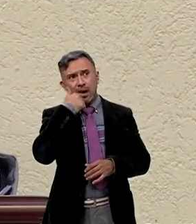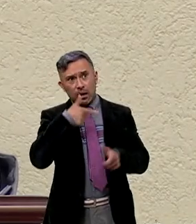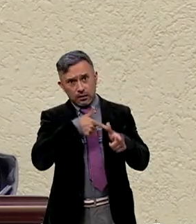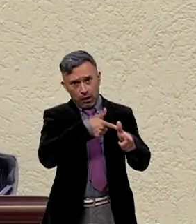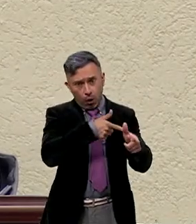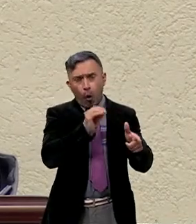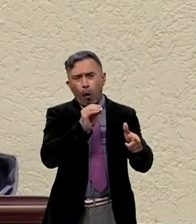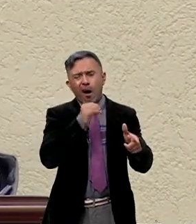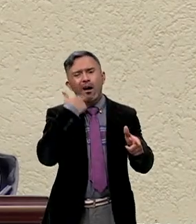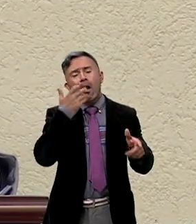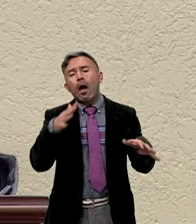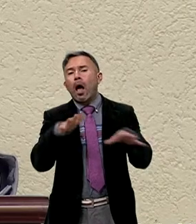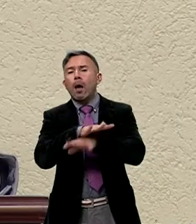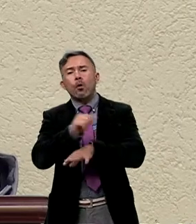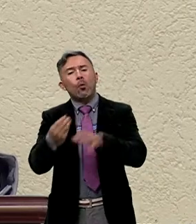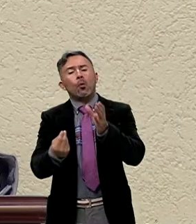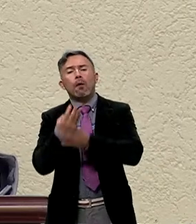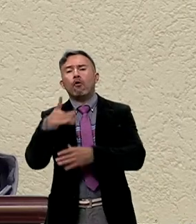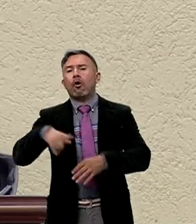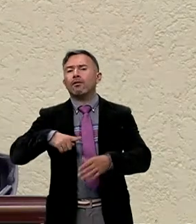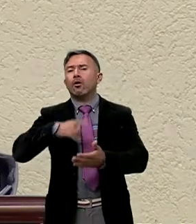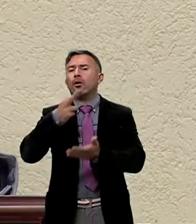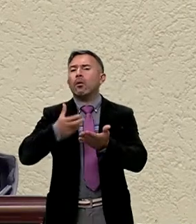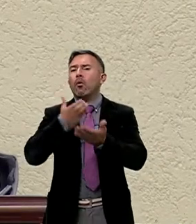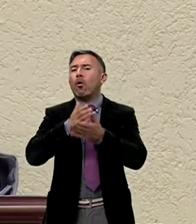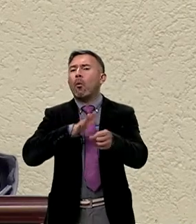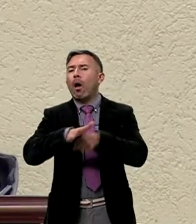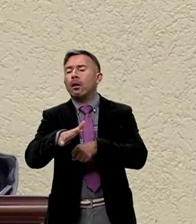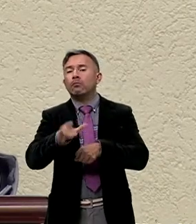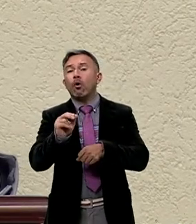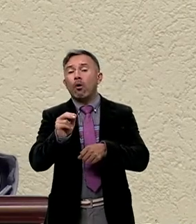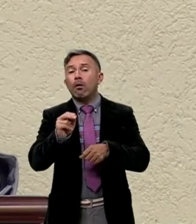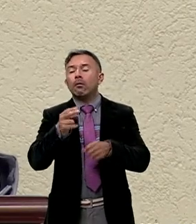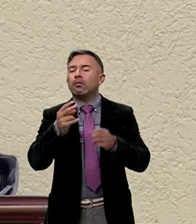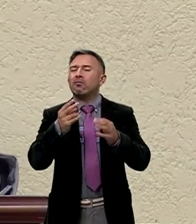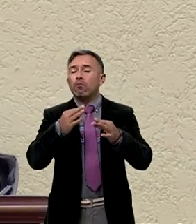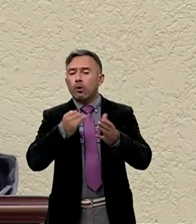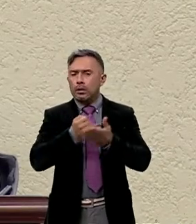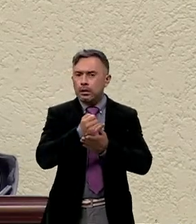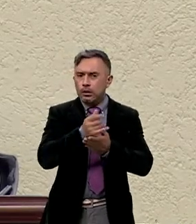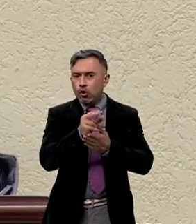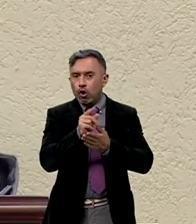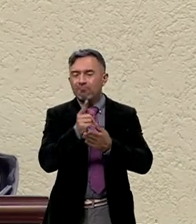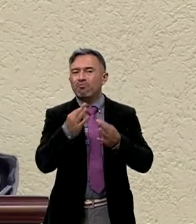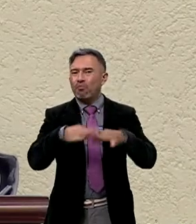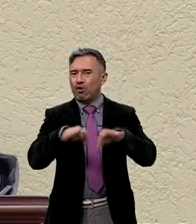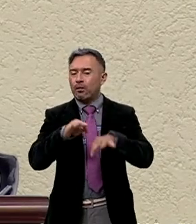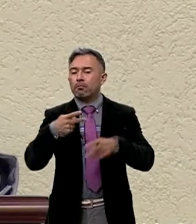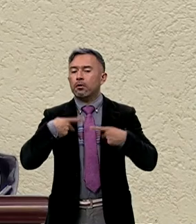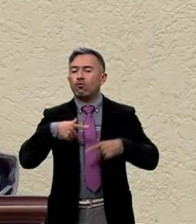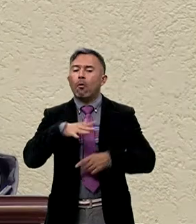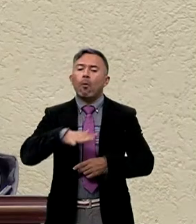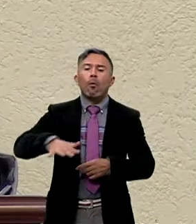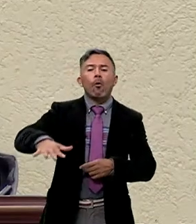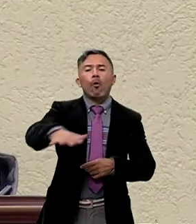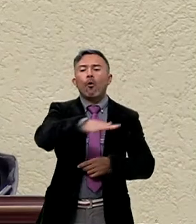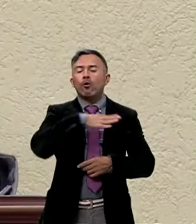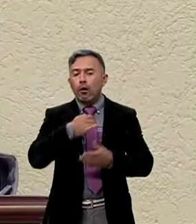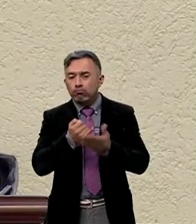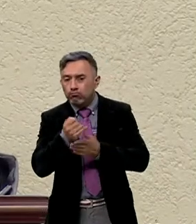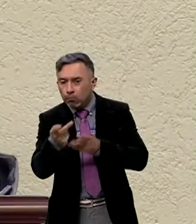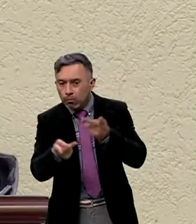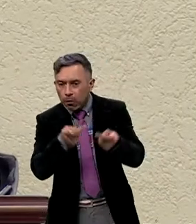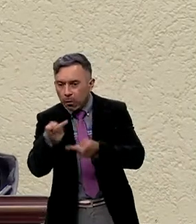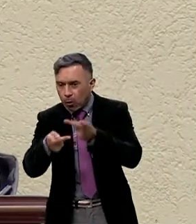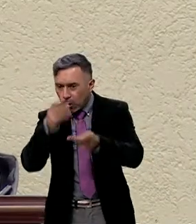temas que requerían la decisión del pueblo soberano confió que los actores y partidos políticos la ciudadanía y las